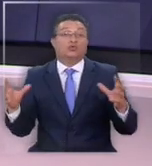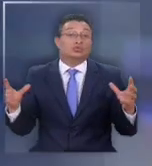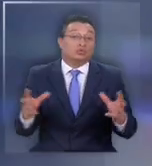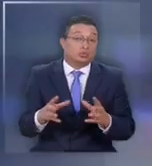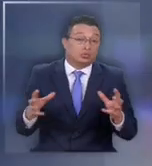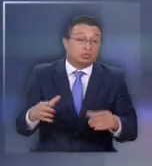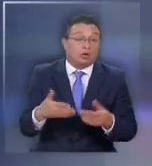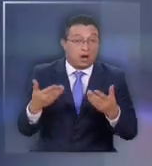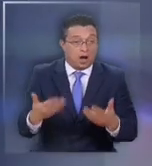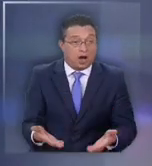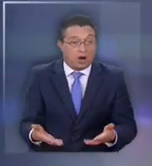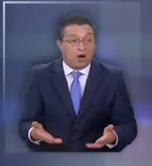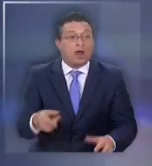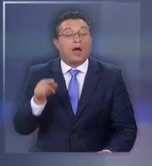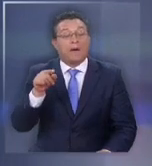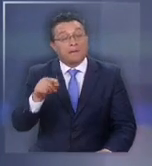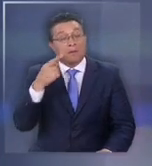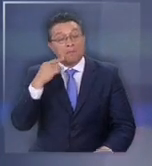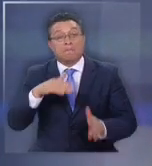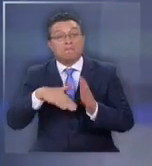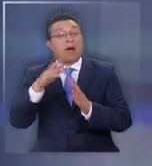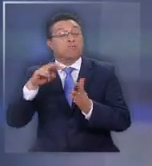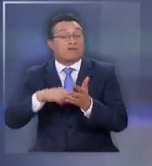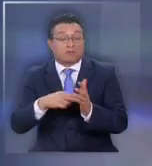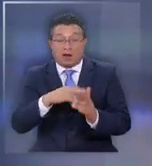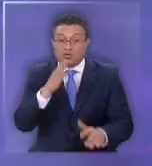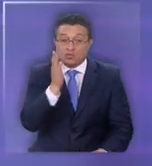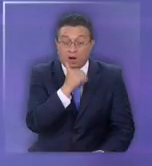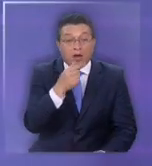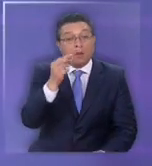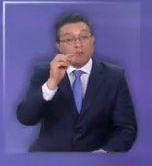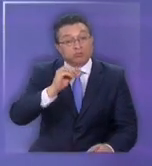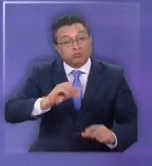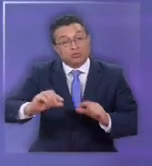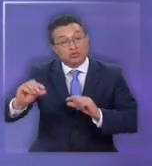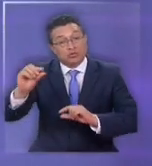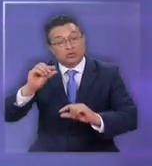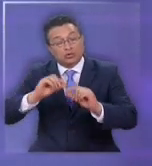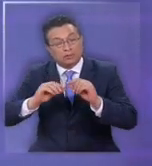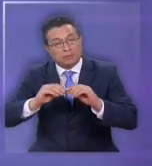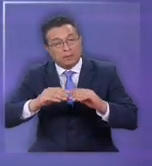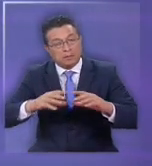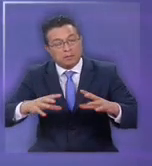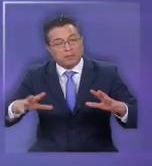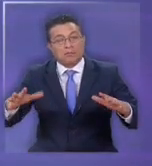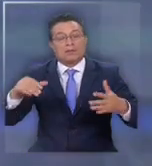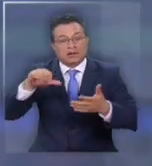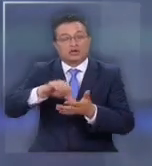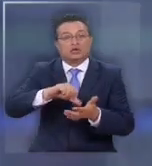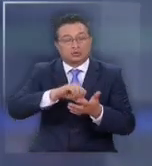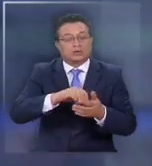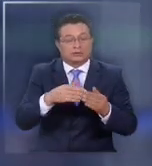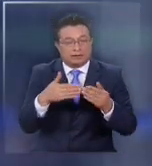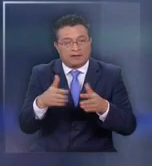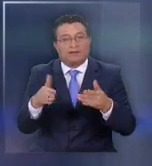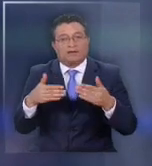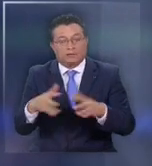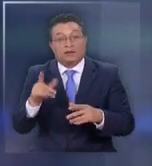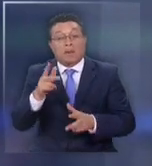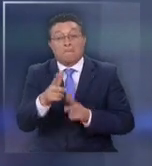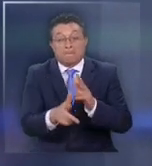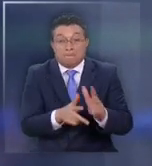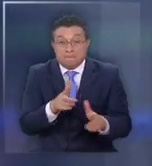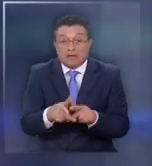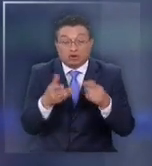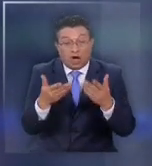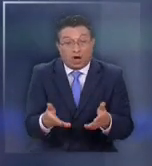es tremendo por lo tanto no hay mayor problema pero poco a poco va a ir se va liberando partes de la ciudad esto es progresivo y metro